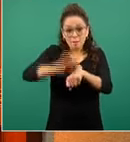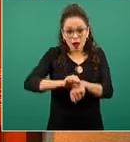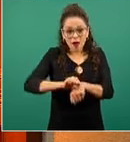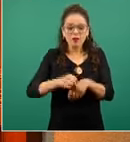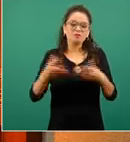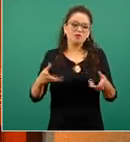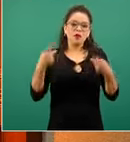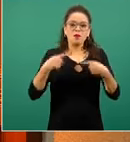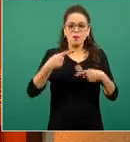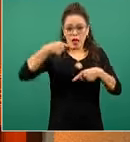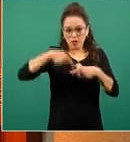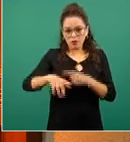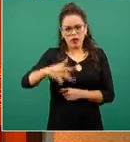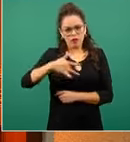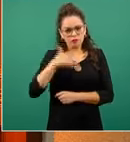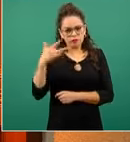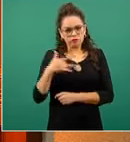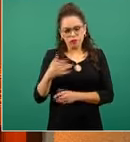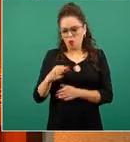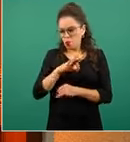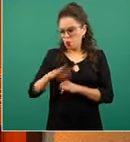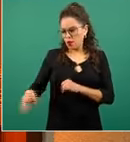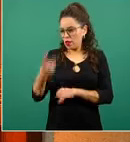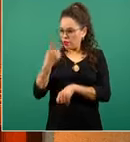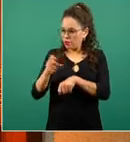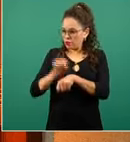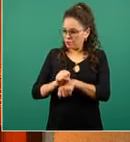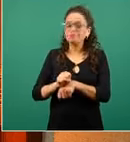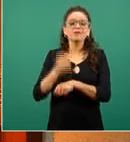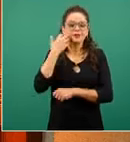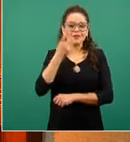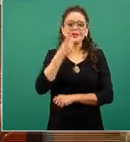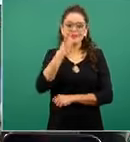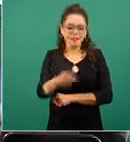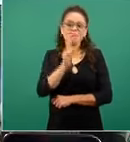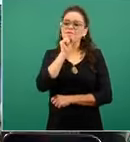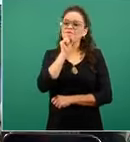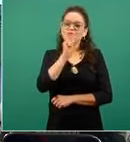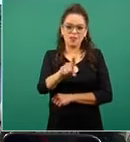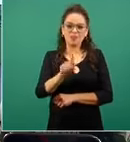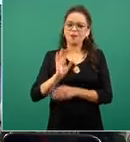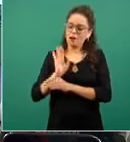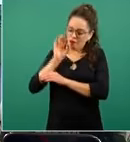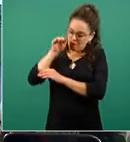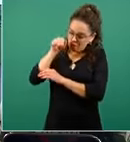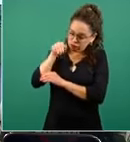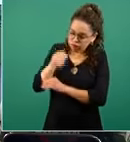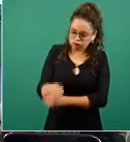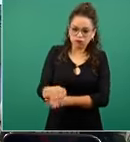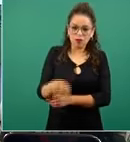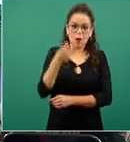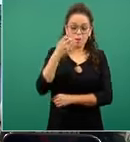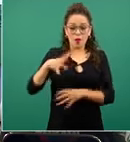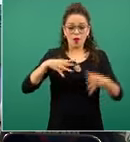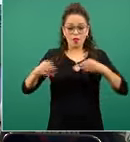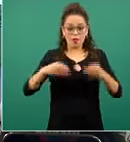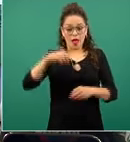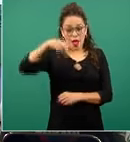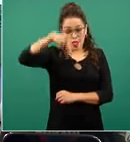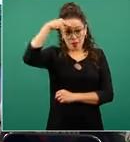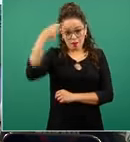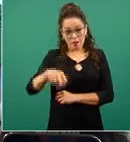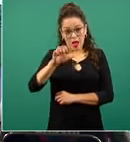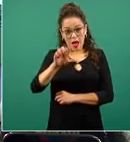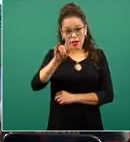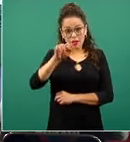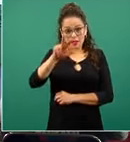que inician con signos y síntomas en las últimas 2, pues entonces también se reduce y por lo tanto la epidemia activa en México tiene